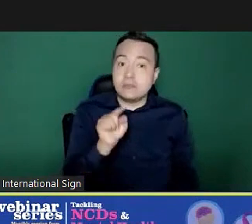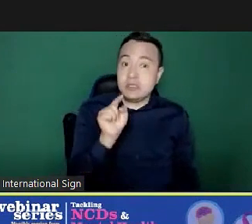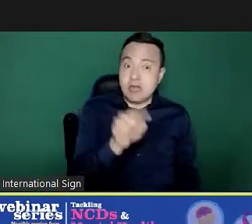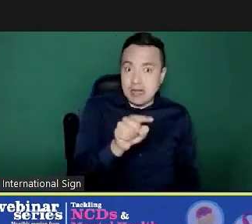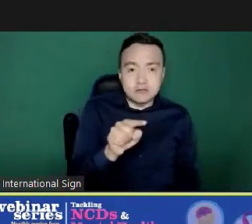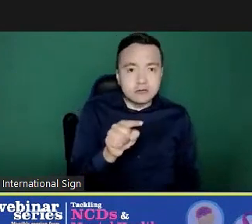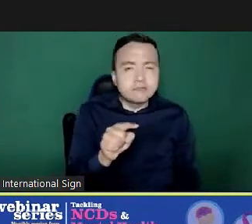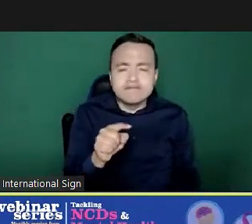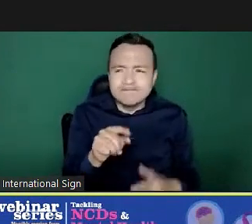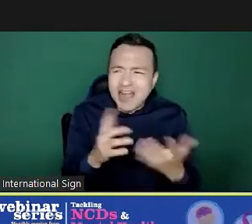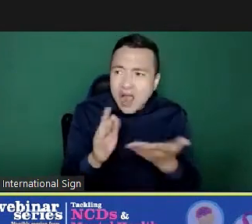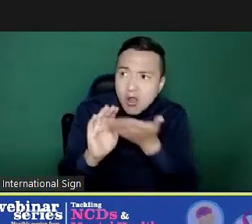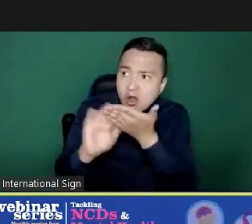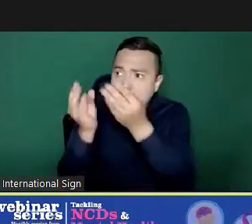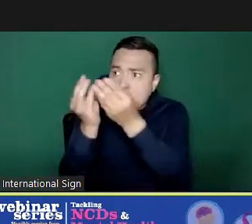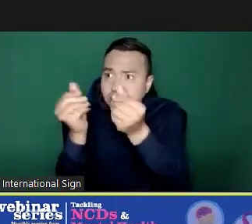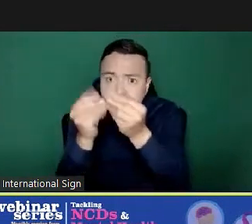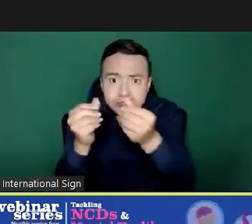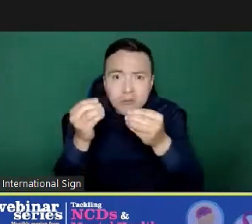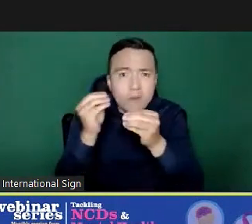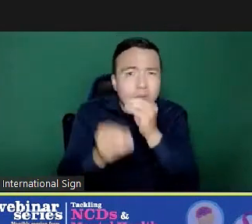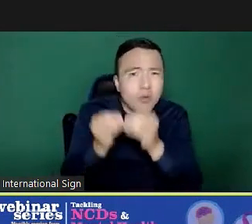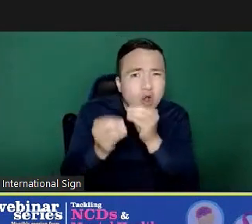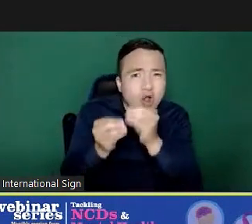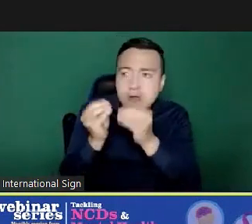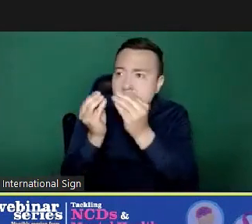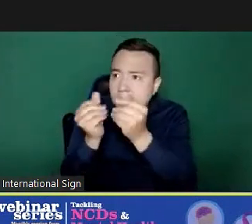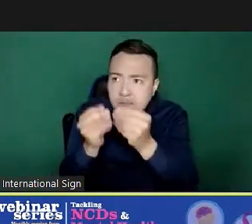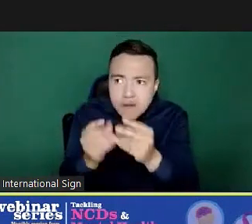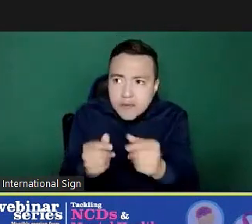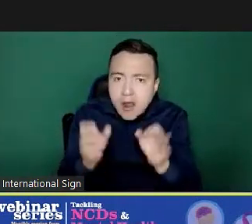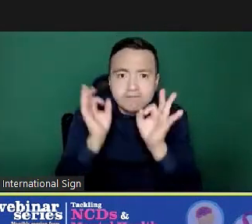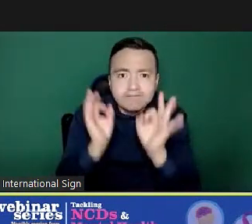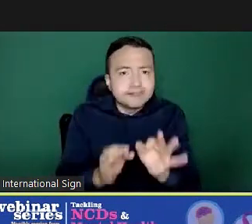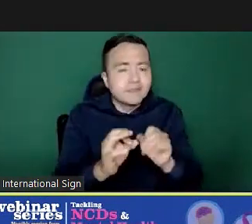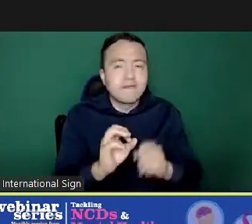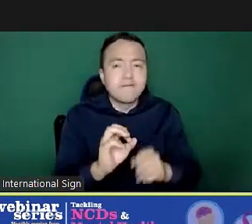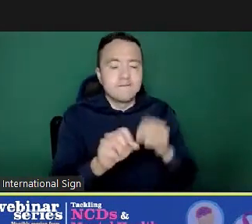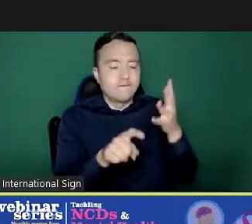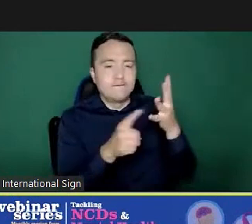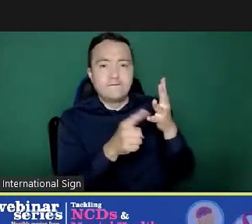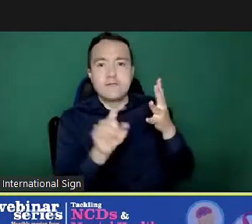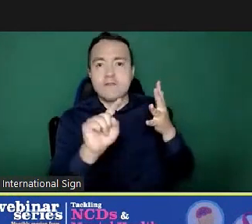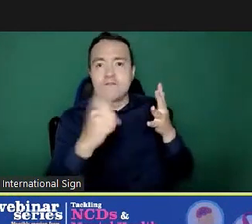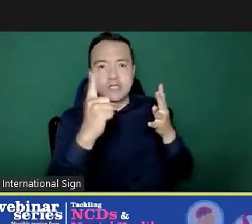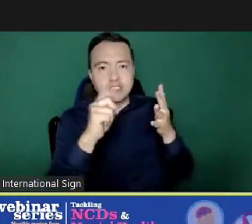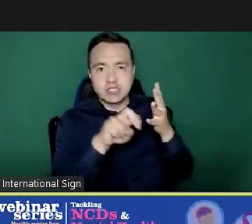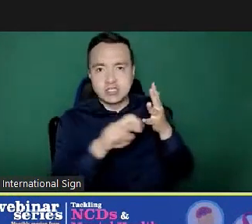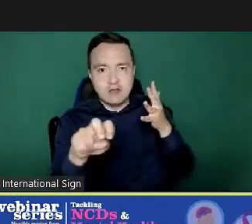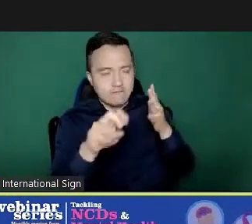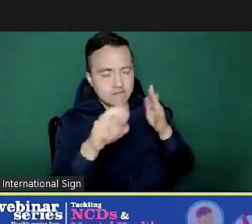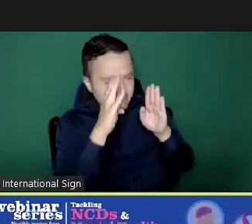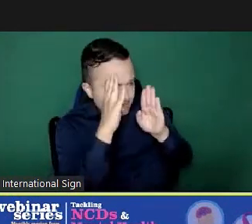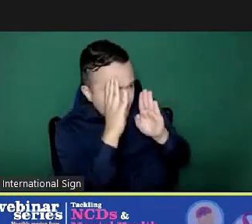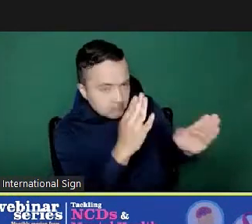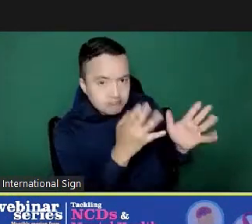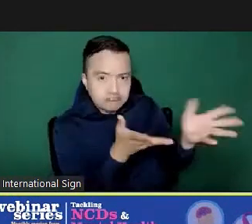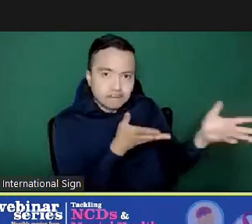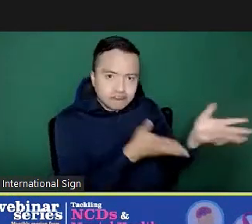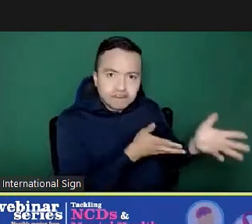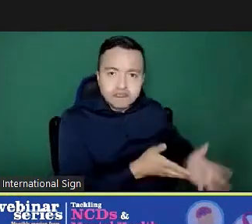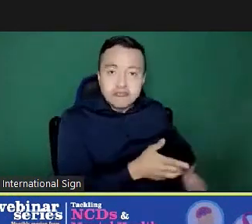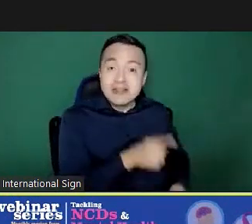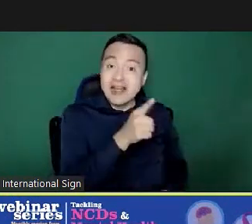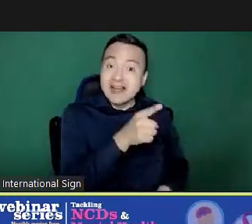la respuesta al primer nivel de atención para las enfermedades no transmisibles. Ese es el nivel de atención primaria. Debe haber servicios sanitarios